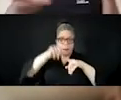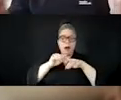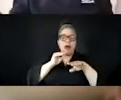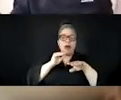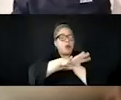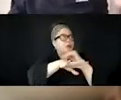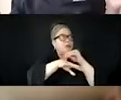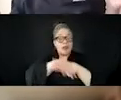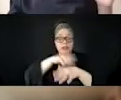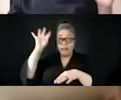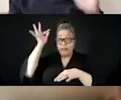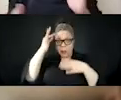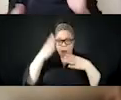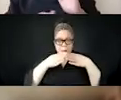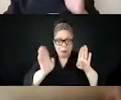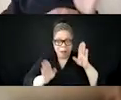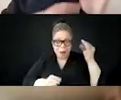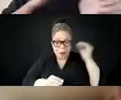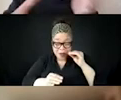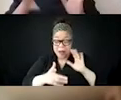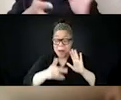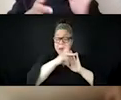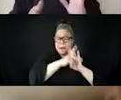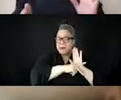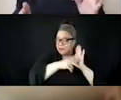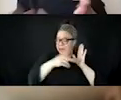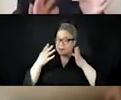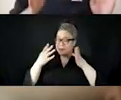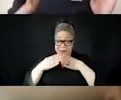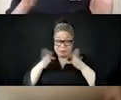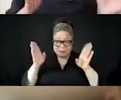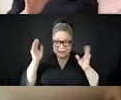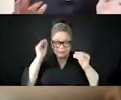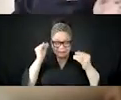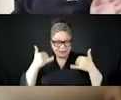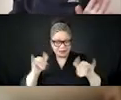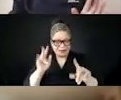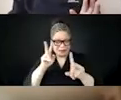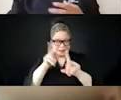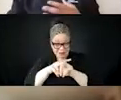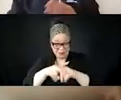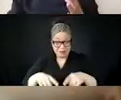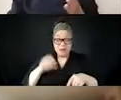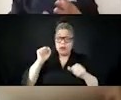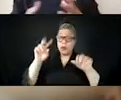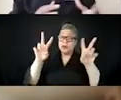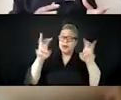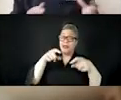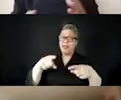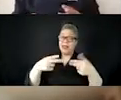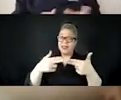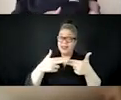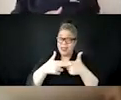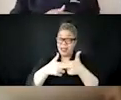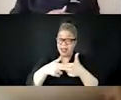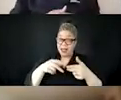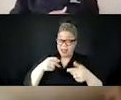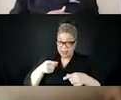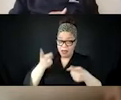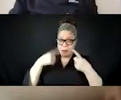política federal en la opinión pública entonces el título de esta diapositiva